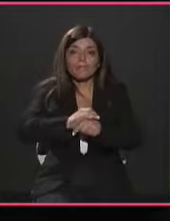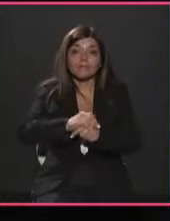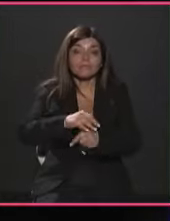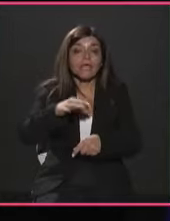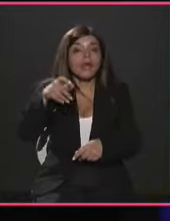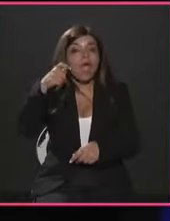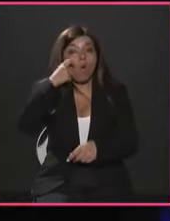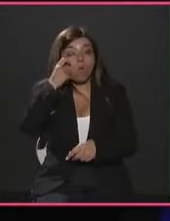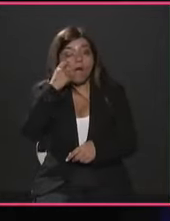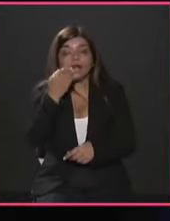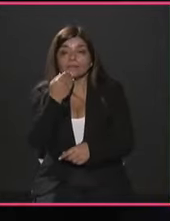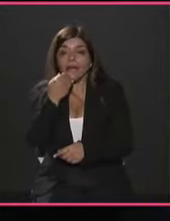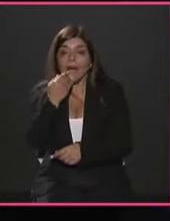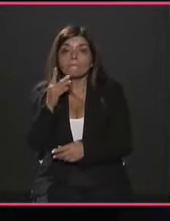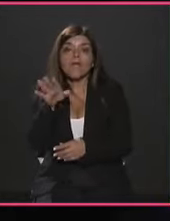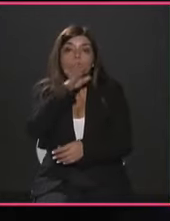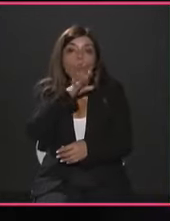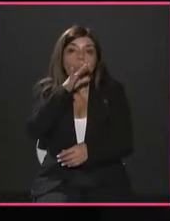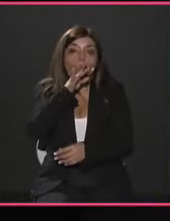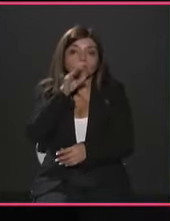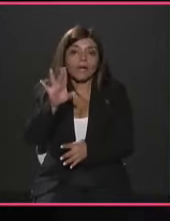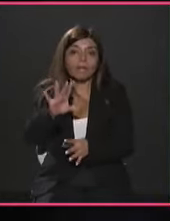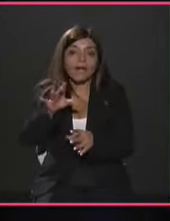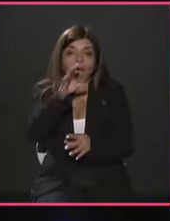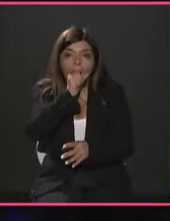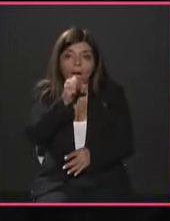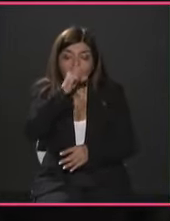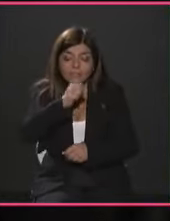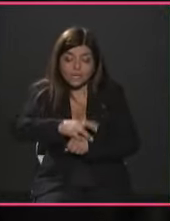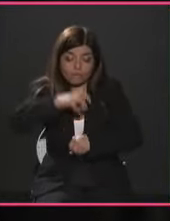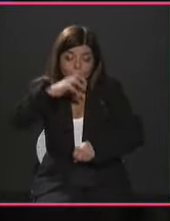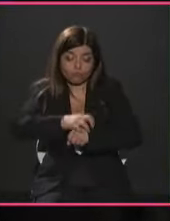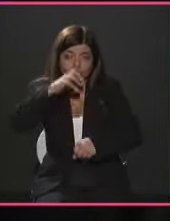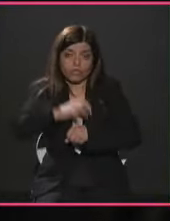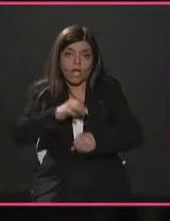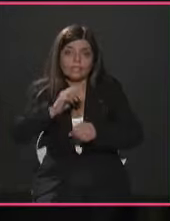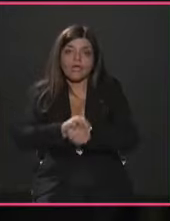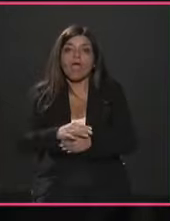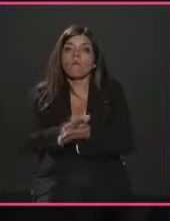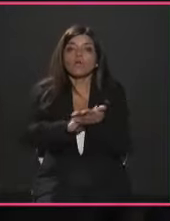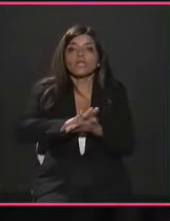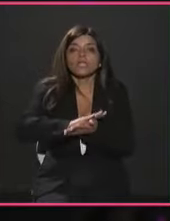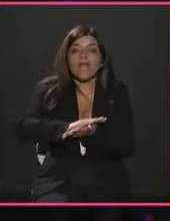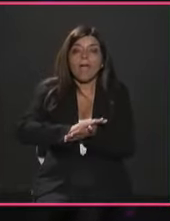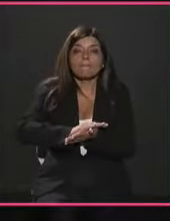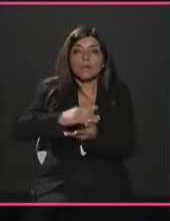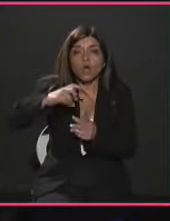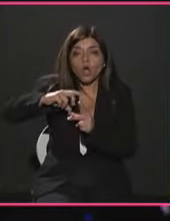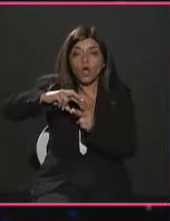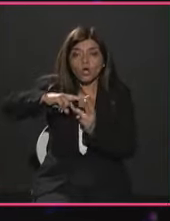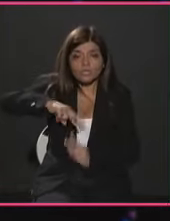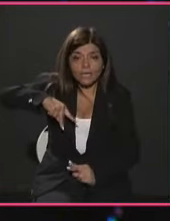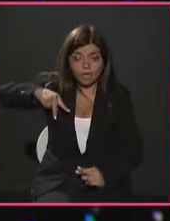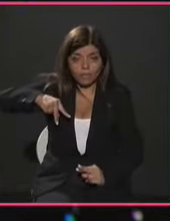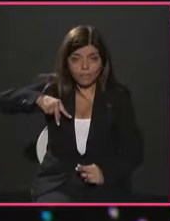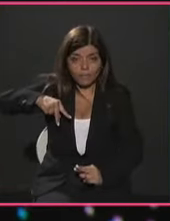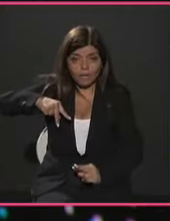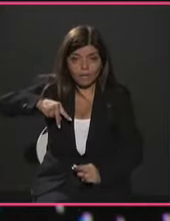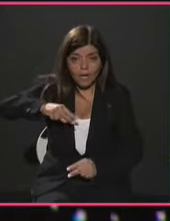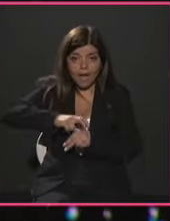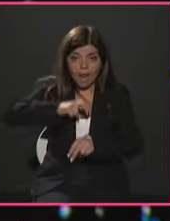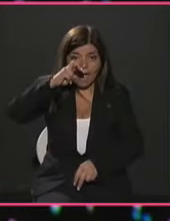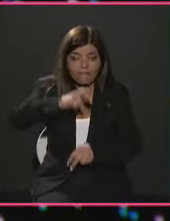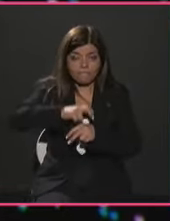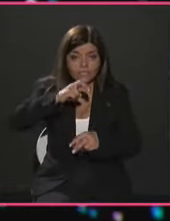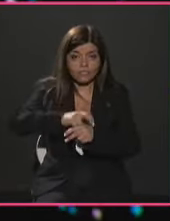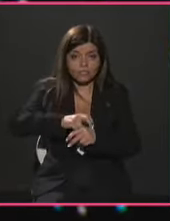podemos utilizar esto para predecir la resistencia antibiótica desde nuestro por ejemplo en las infecciones